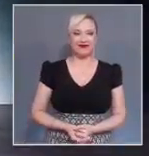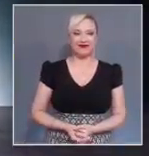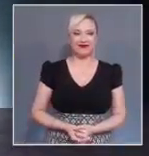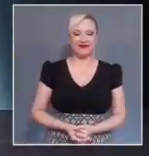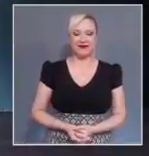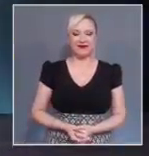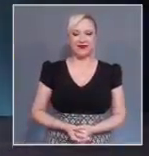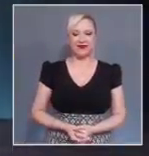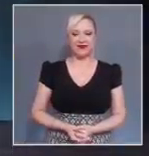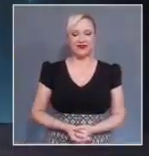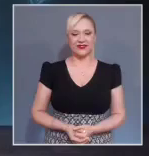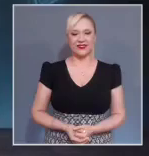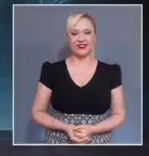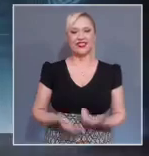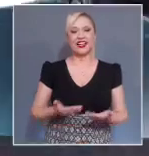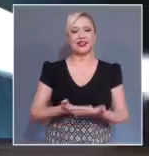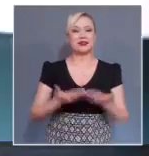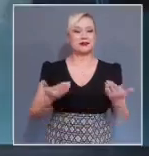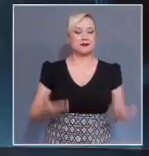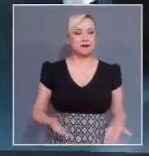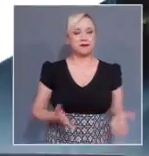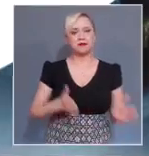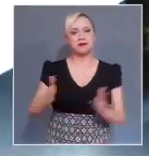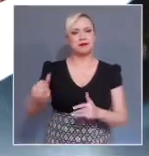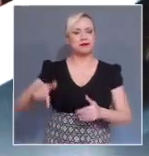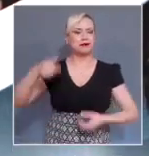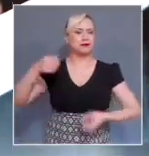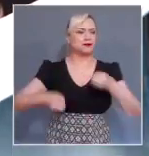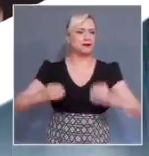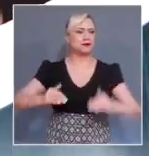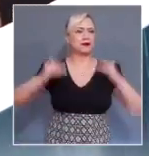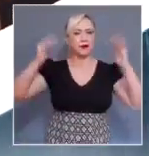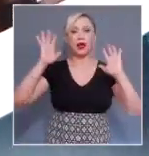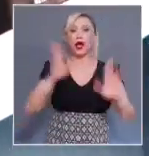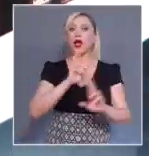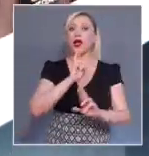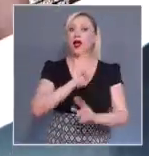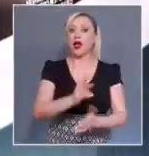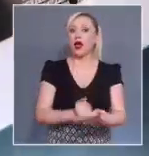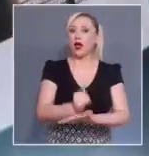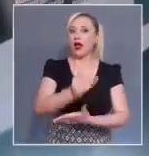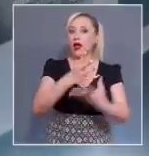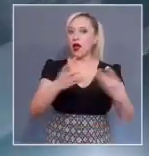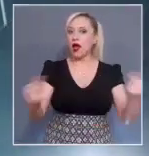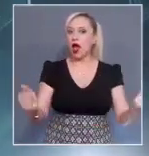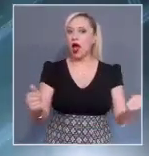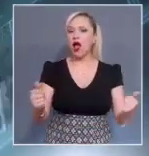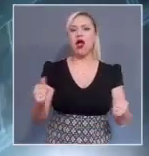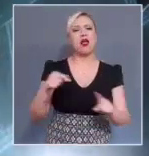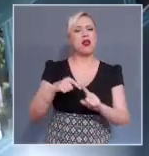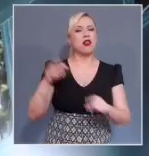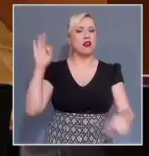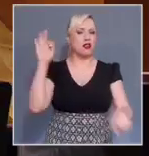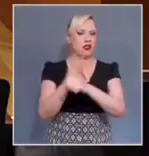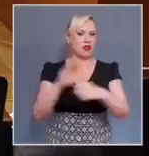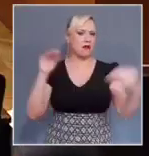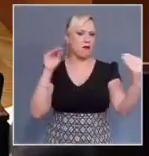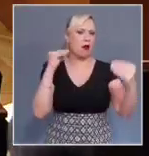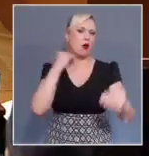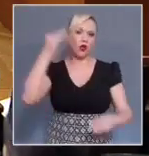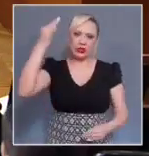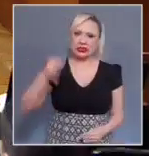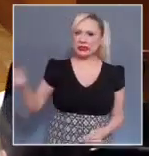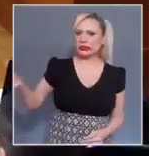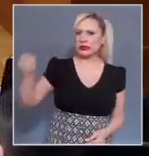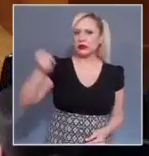Vamos ahora con la primera sala de la Corte que resolvió un asunto sobre la defensa adecuada, pero en materia mercantil. La